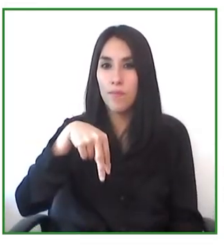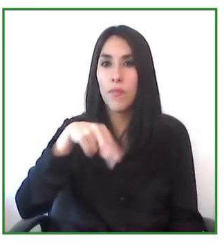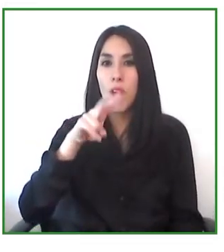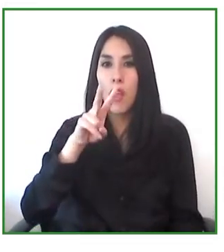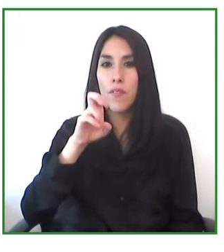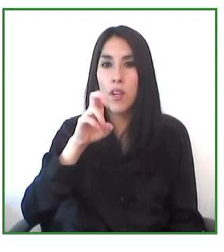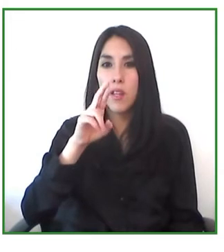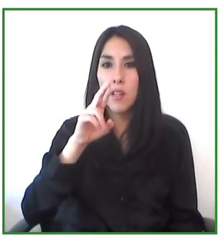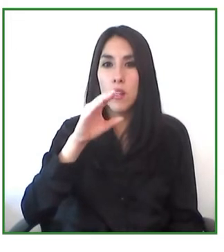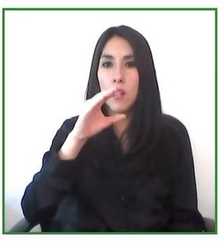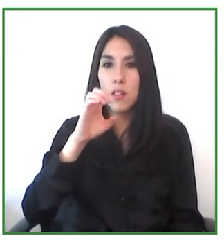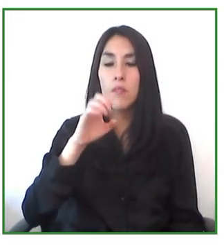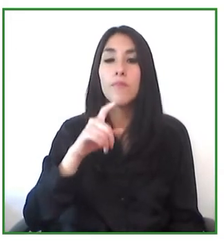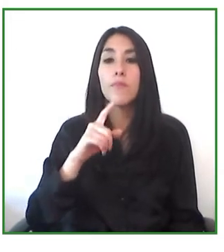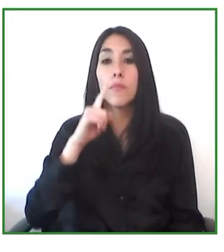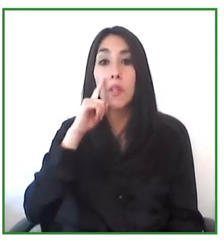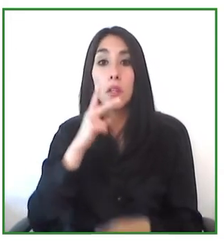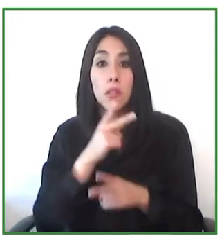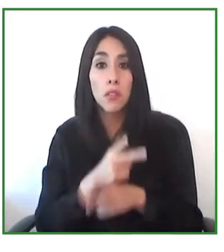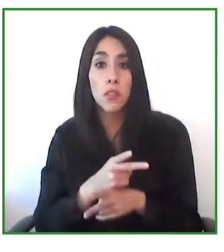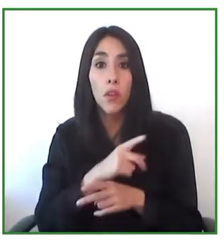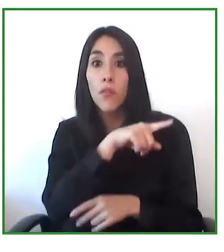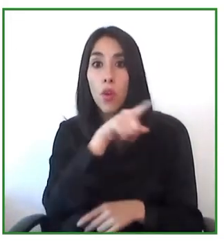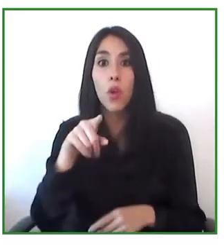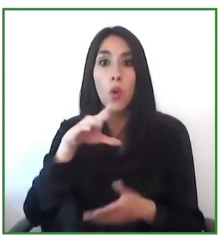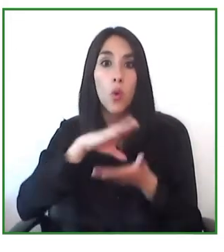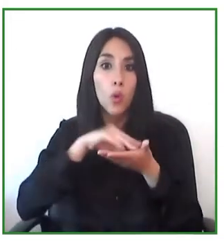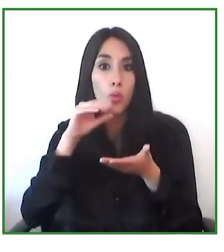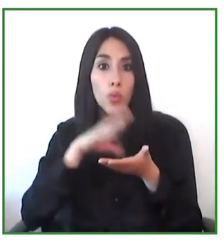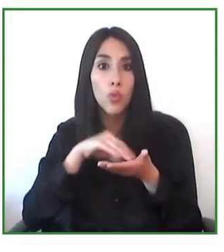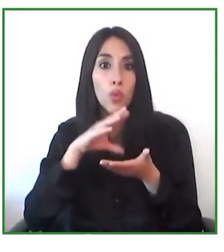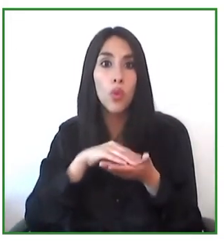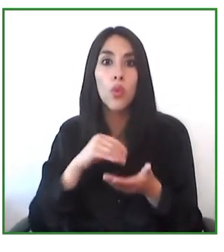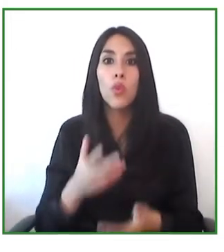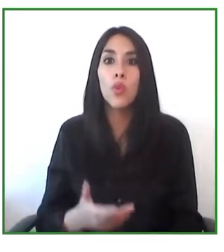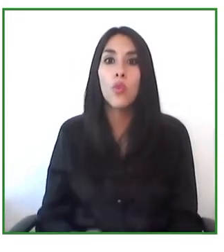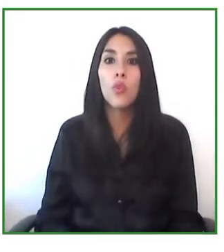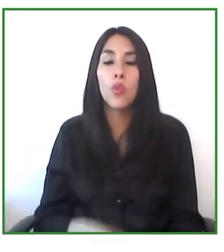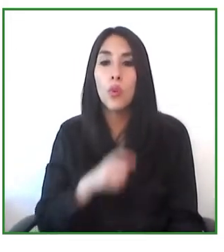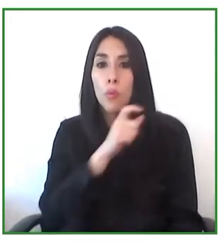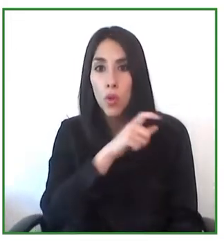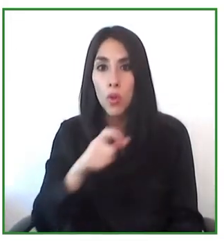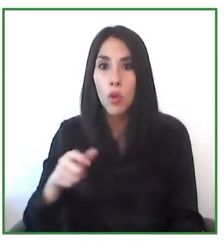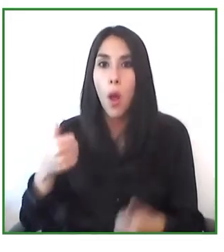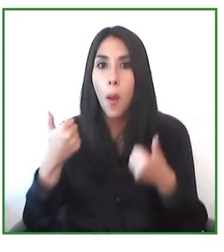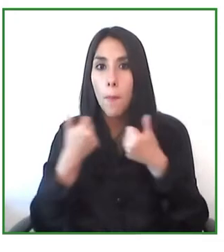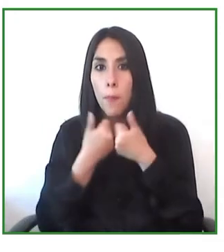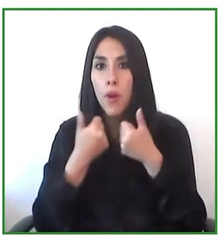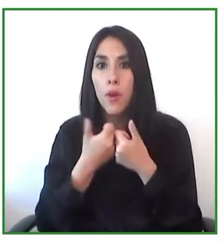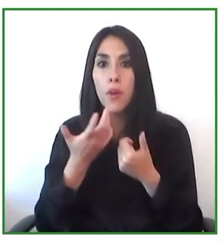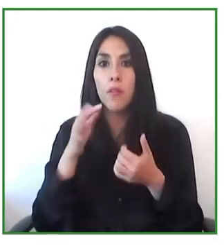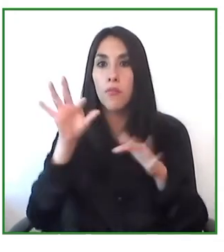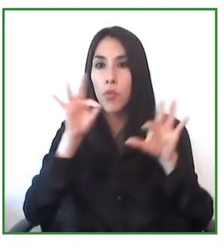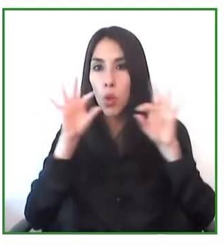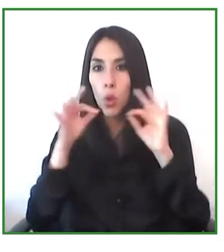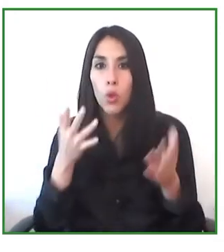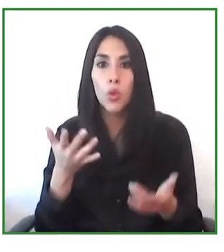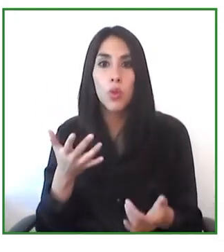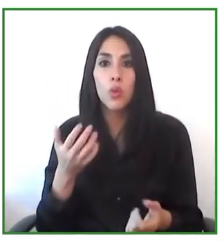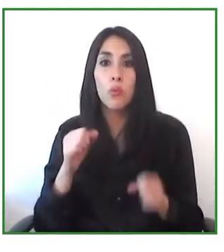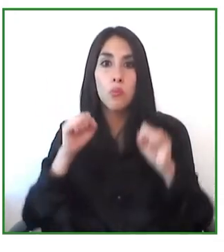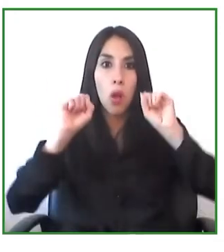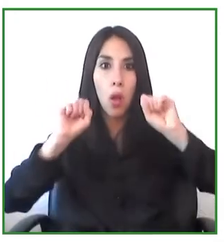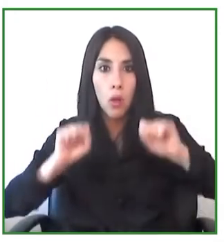ellos formasen otras generaciones, otros profesionales que vayan a entrar. Pero por supuesto será posible cuando les demos ese tiempo